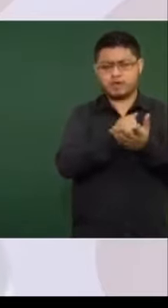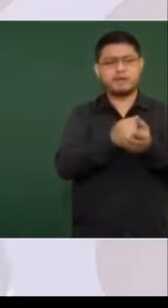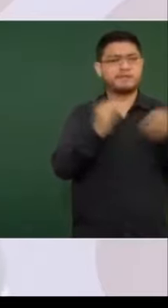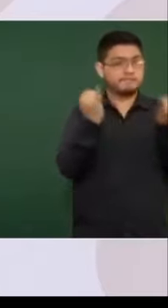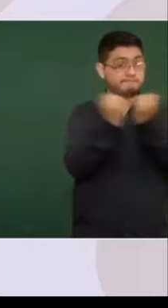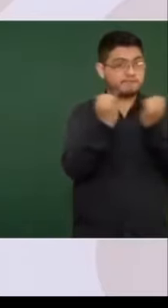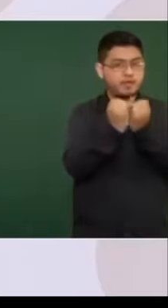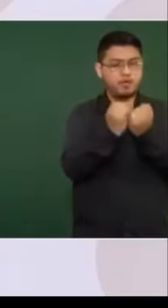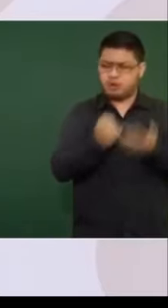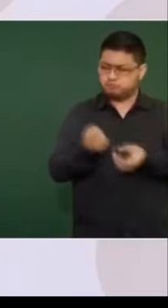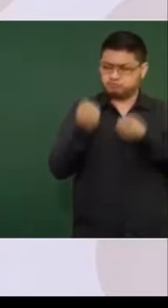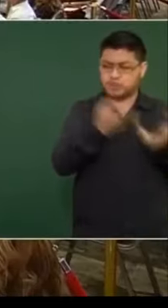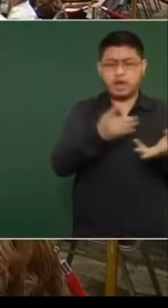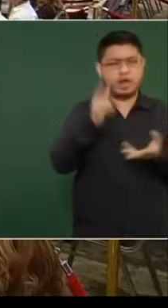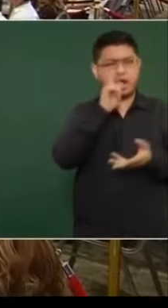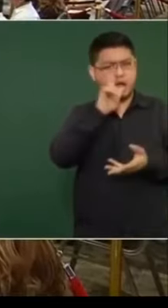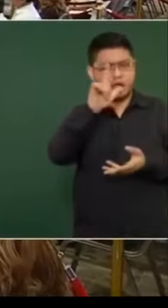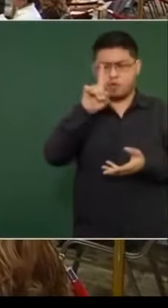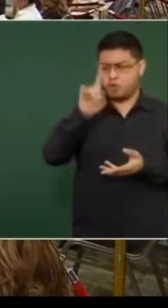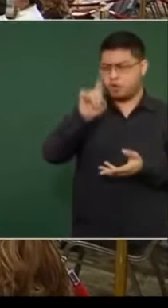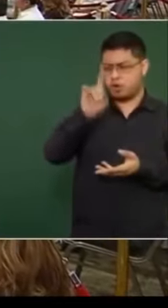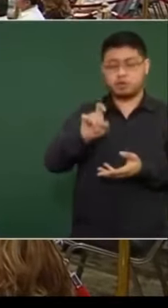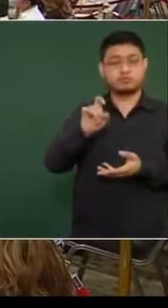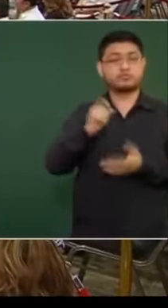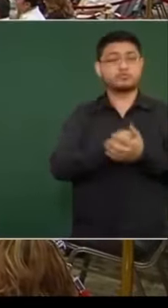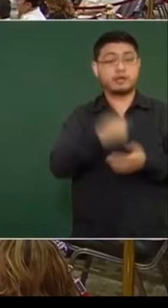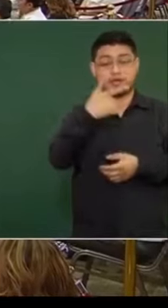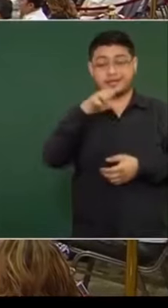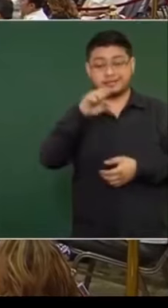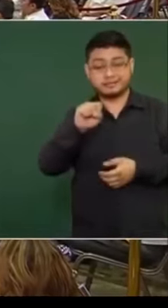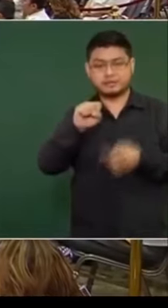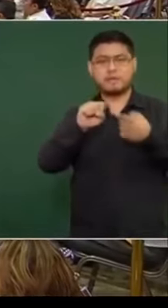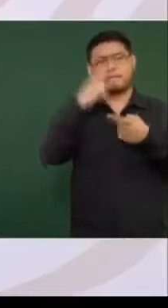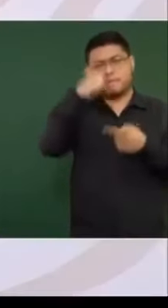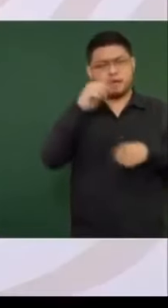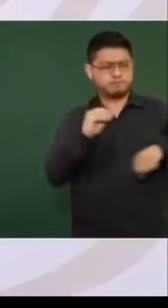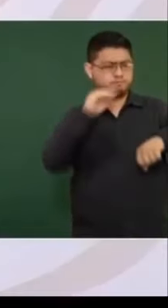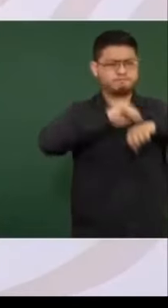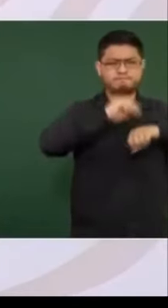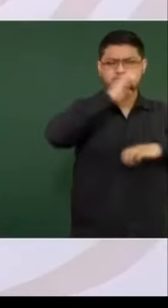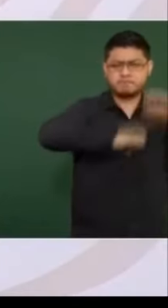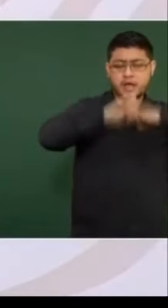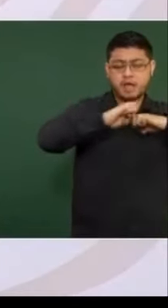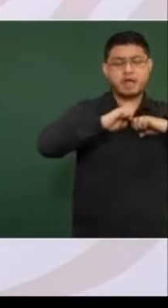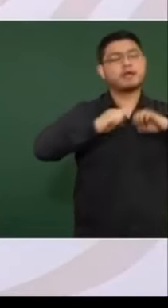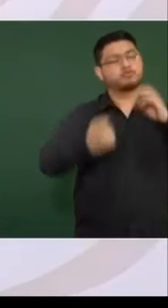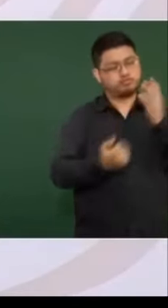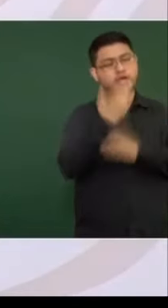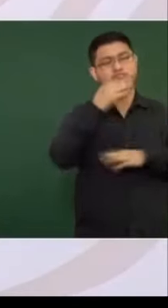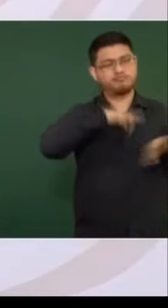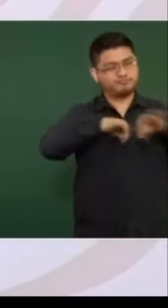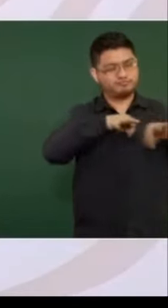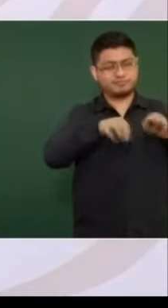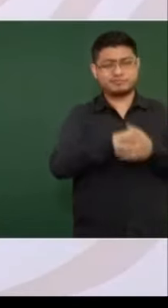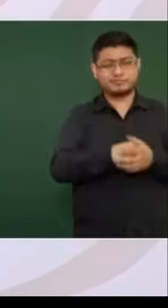asegurado de agua luz y gas para la instalación de empresas y creación de empleos es